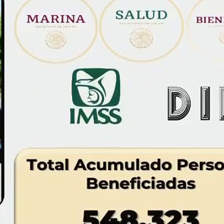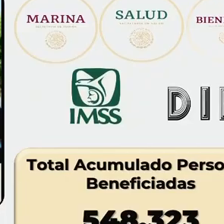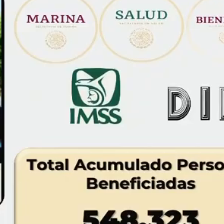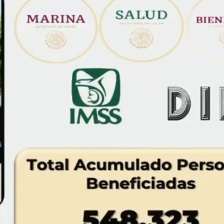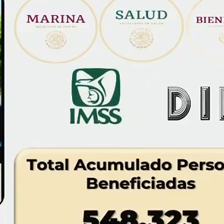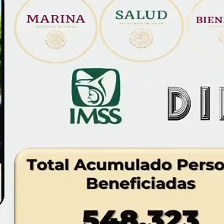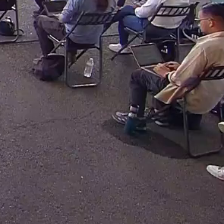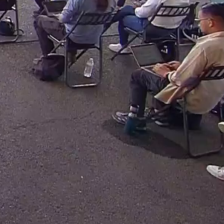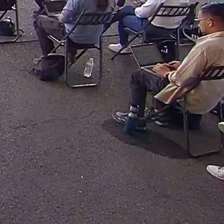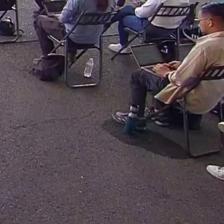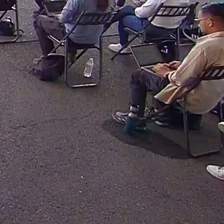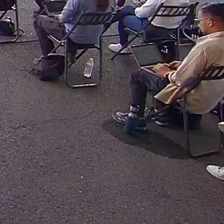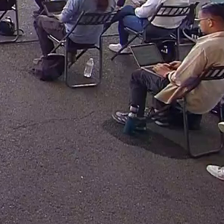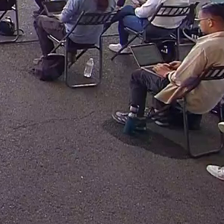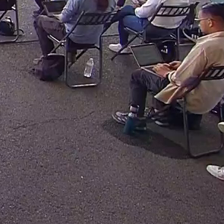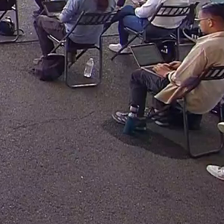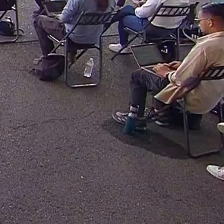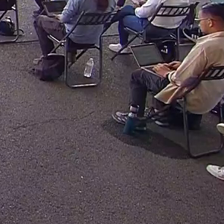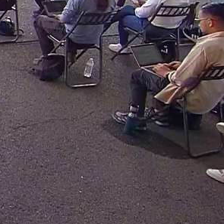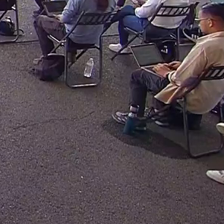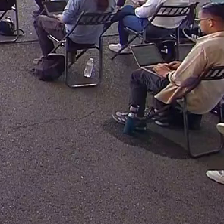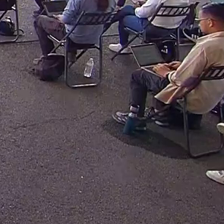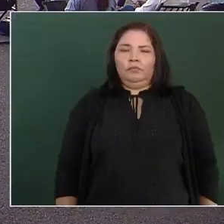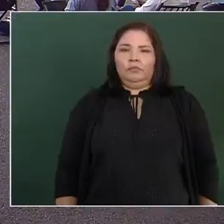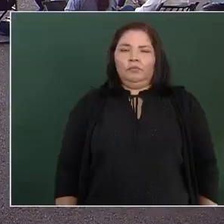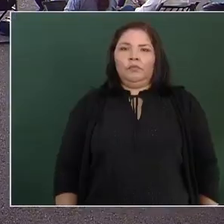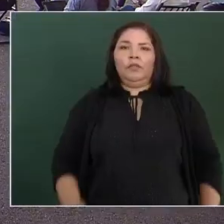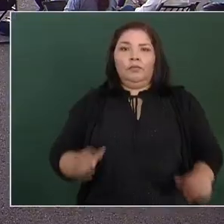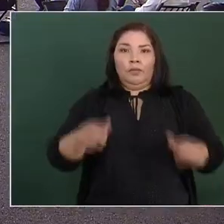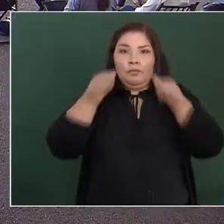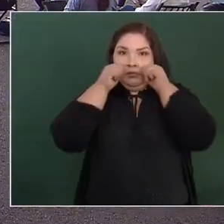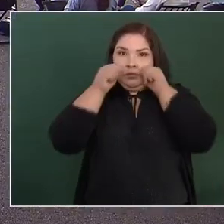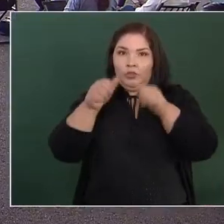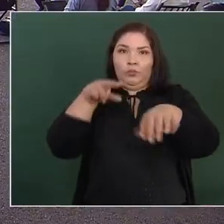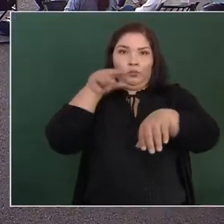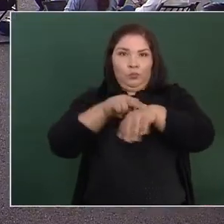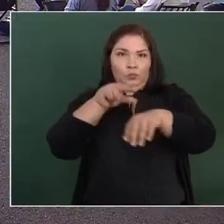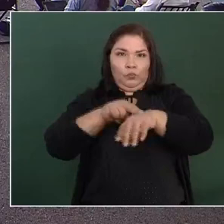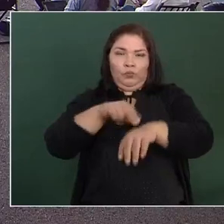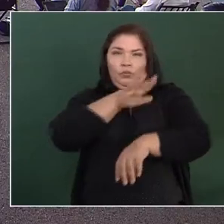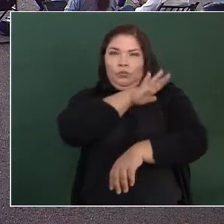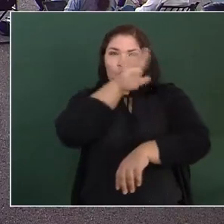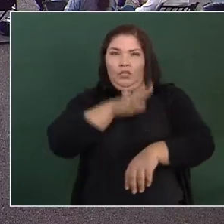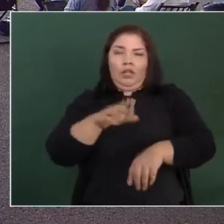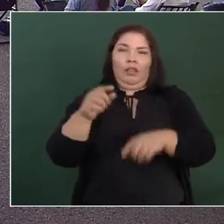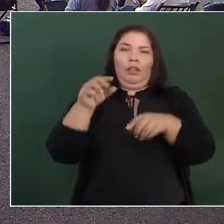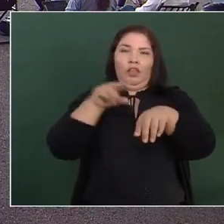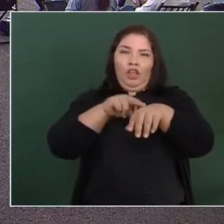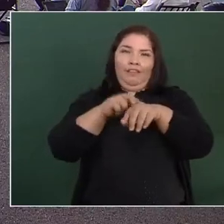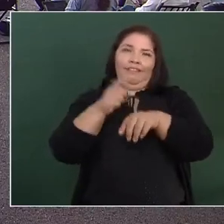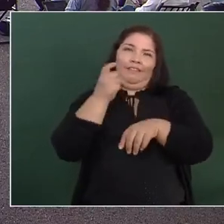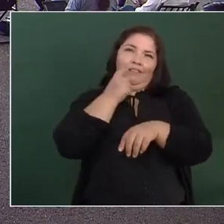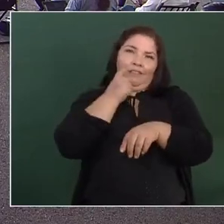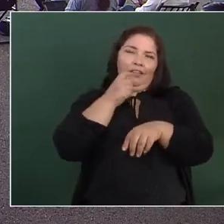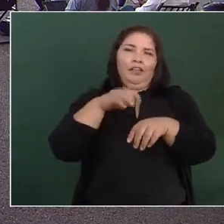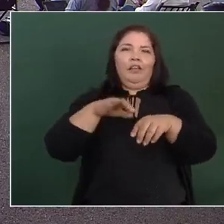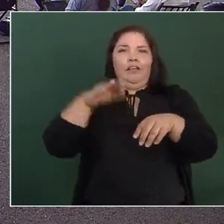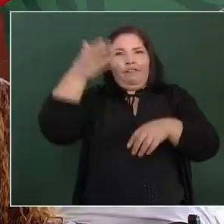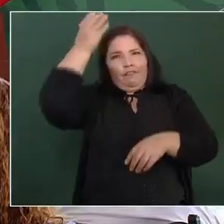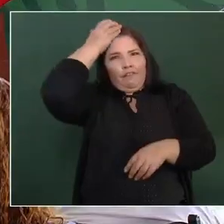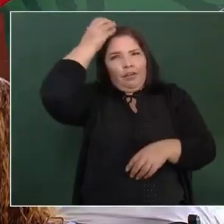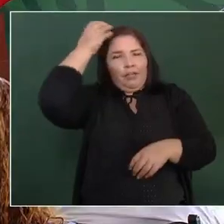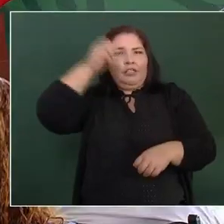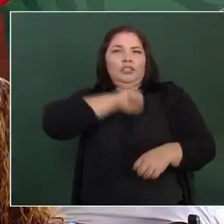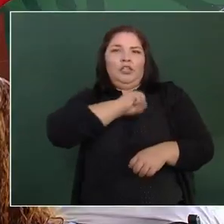548,323 personas. Se le dan atención médica general, odontología general, enfermería en